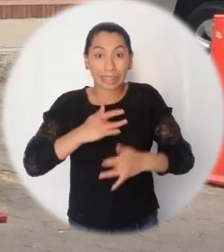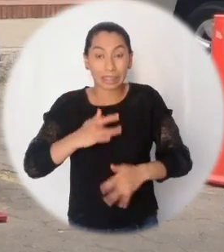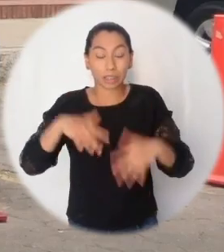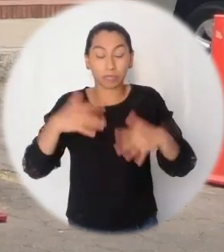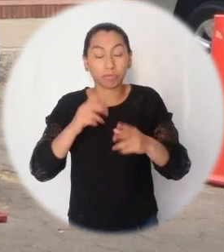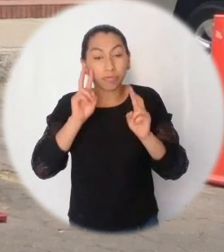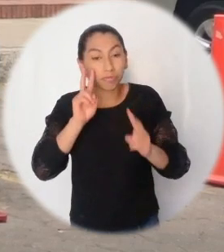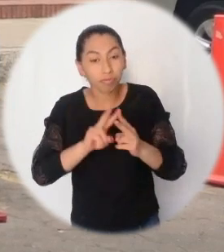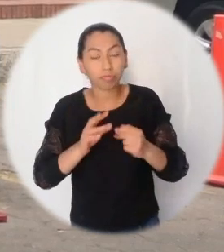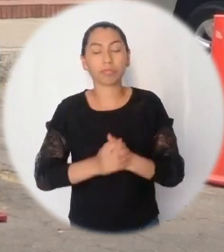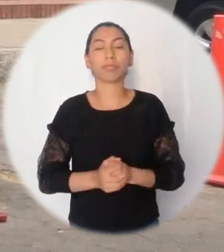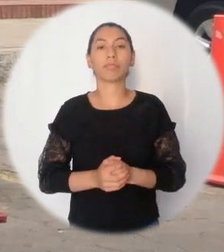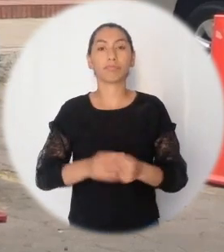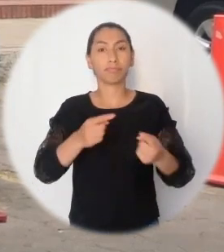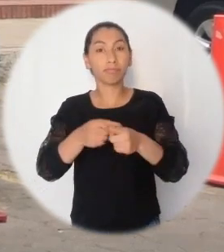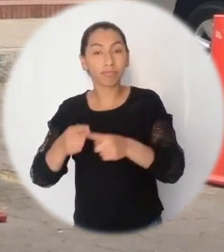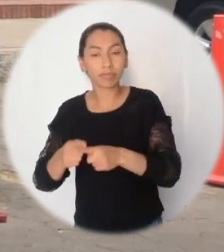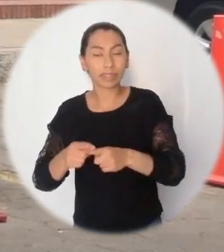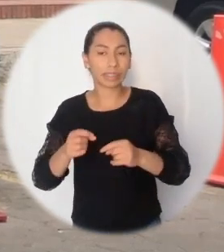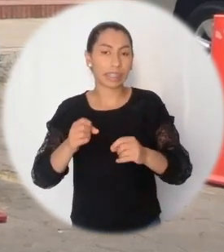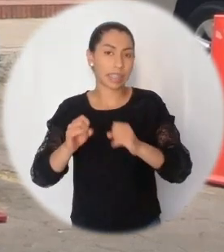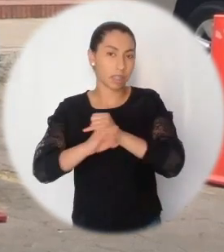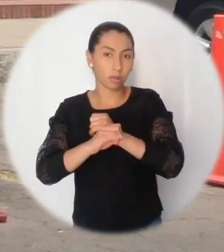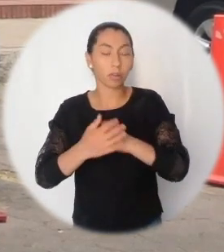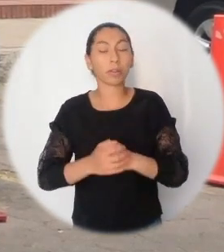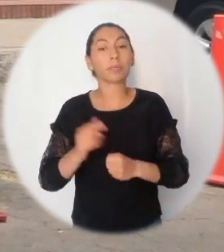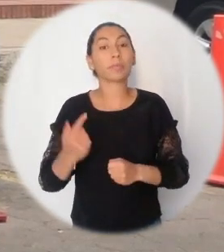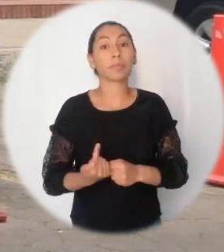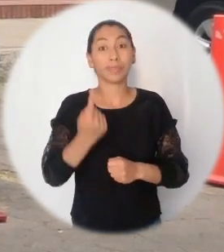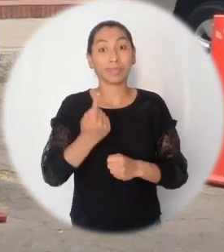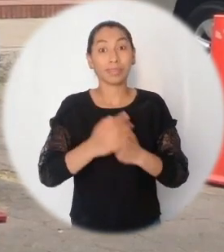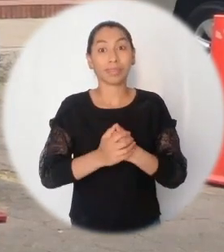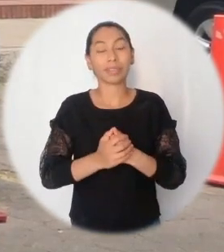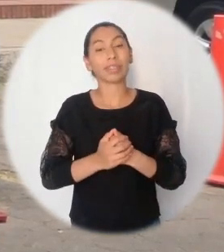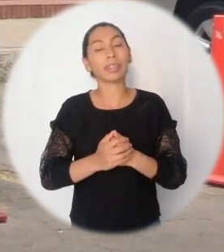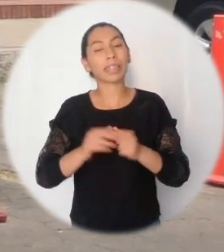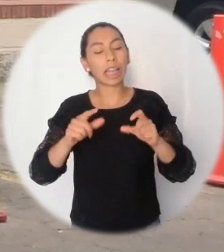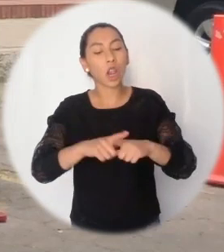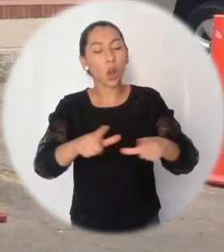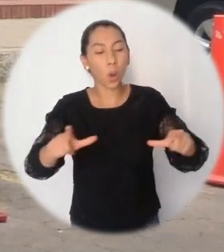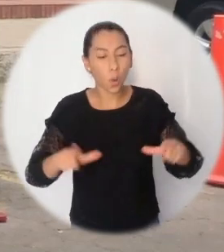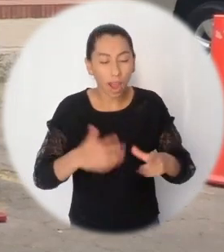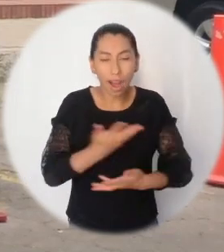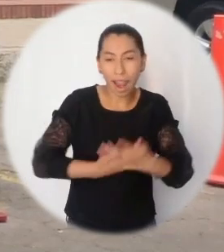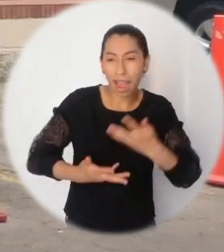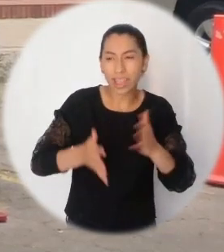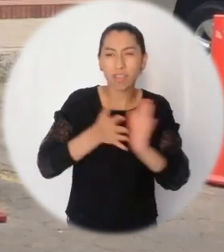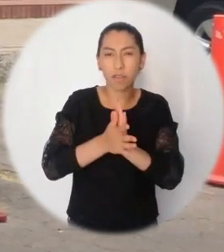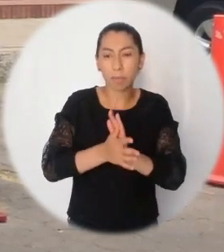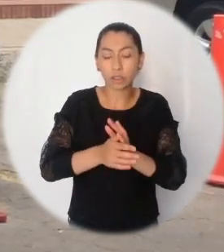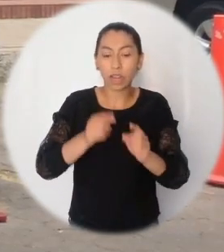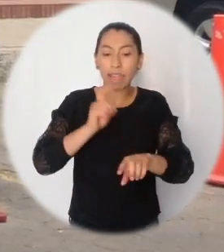otras salas que se tienen en diferentes entidades para poder, primero, tener nuestra propia sala de crisis y lo segundo, que esa sala de crisis nos